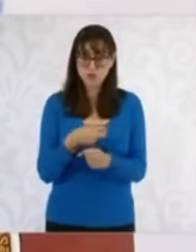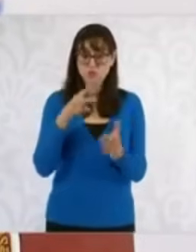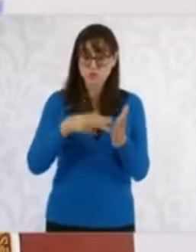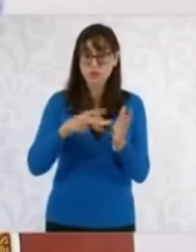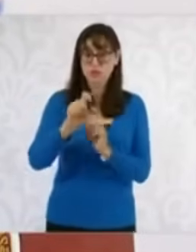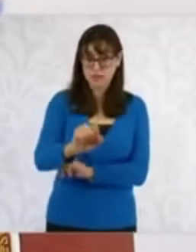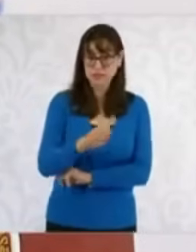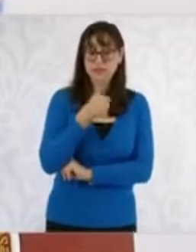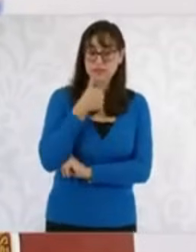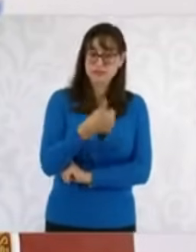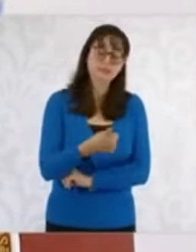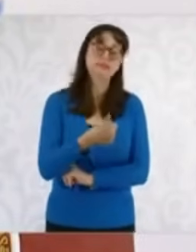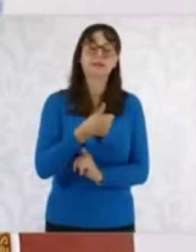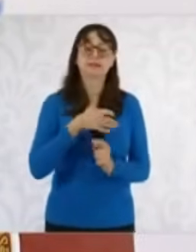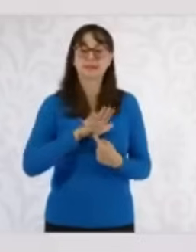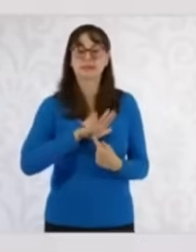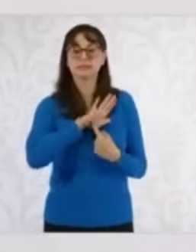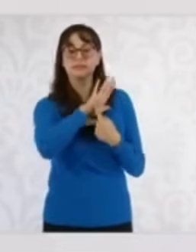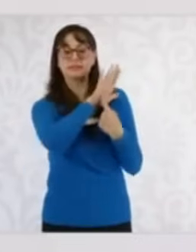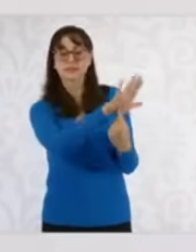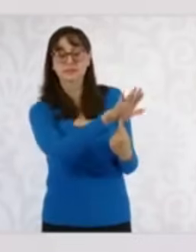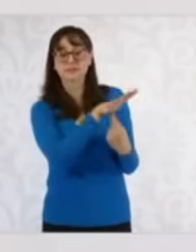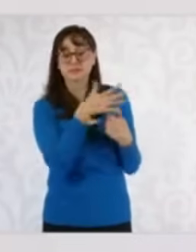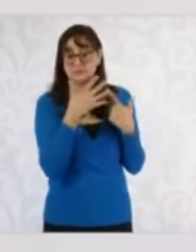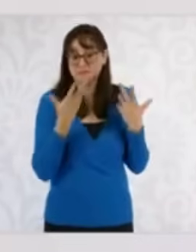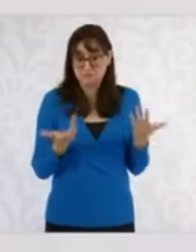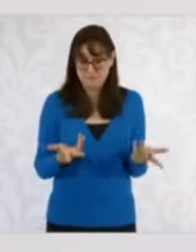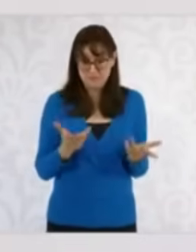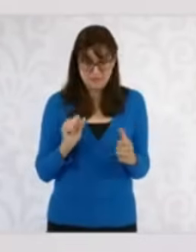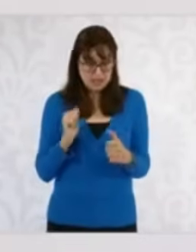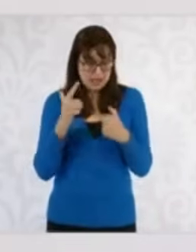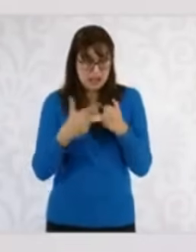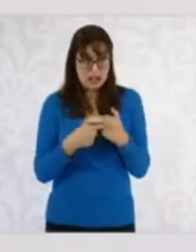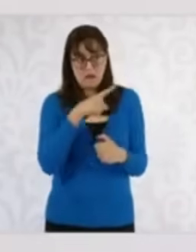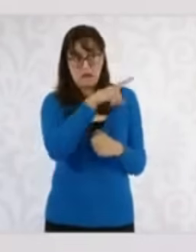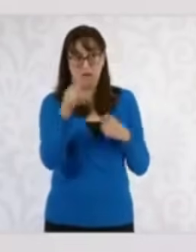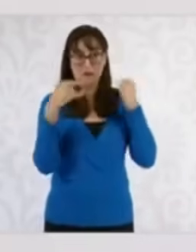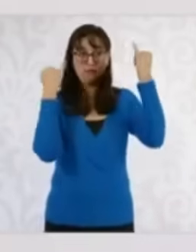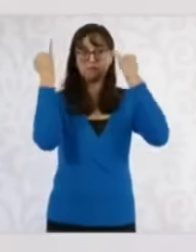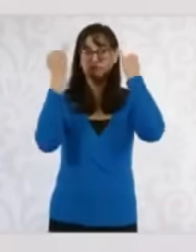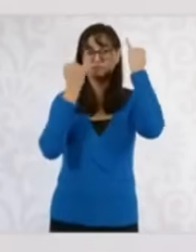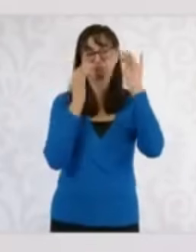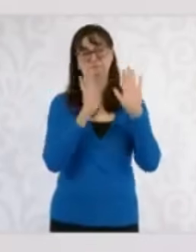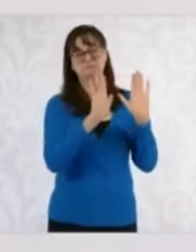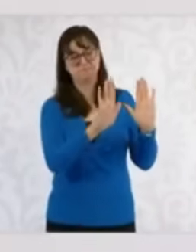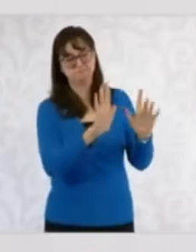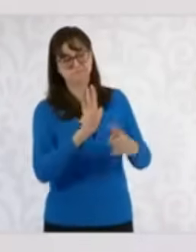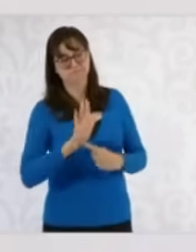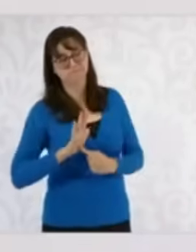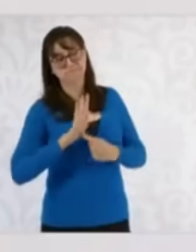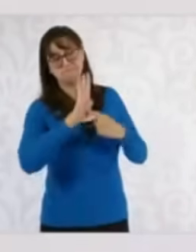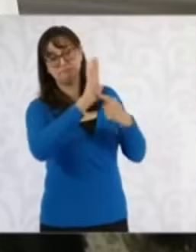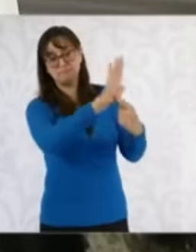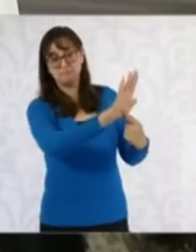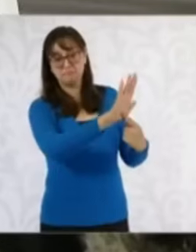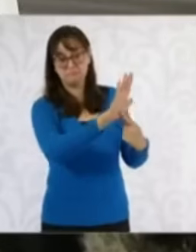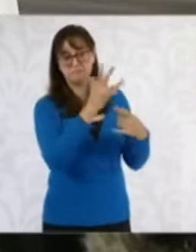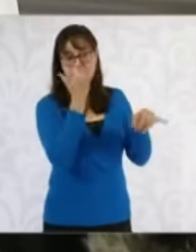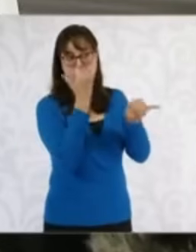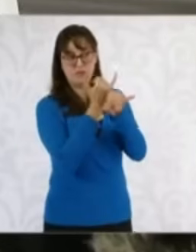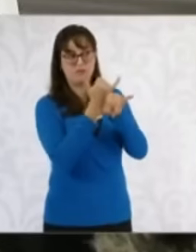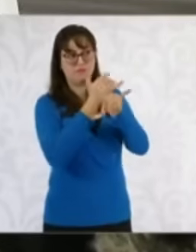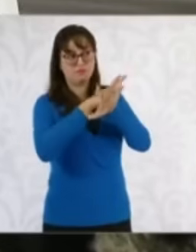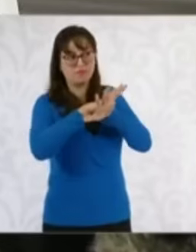pero también para cualquier punto que vaya a poner el gobierno de Estados Unidos. Lo más importante es demostrar con